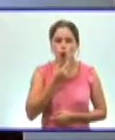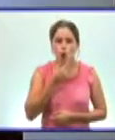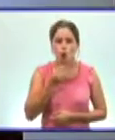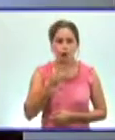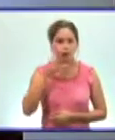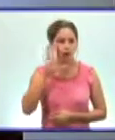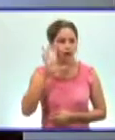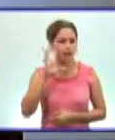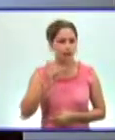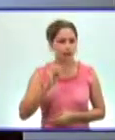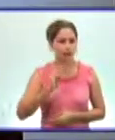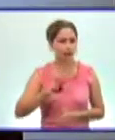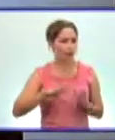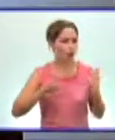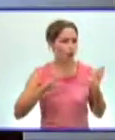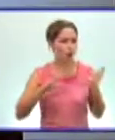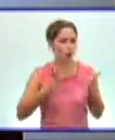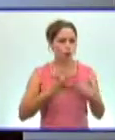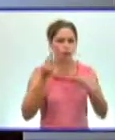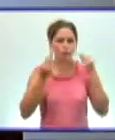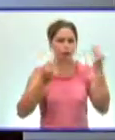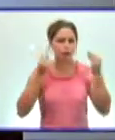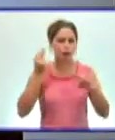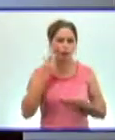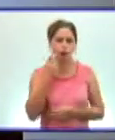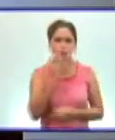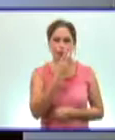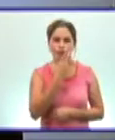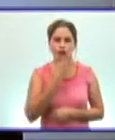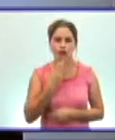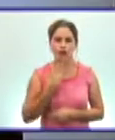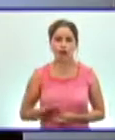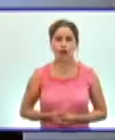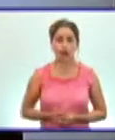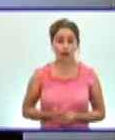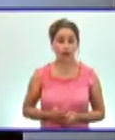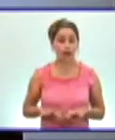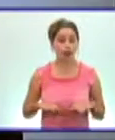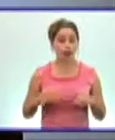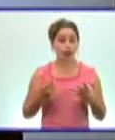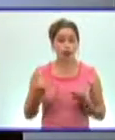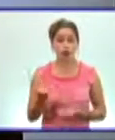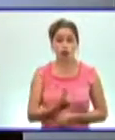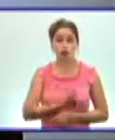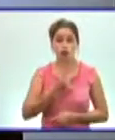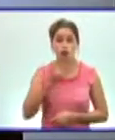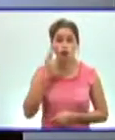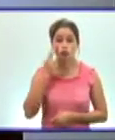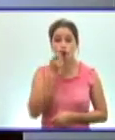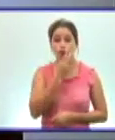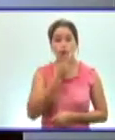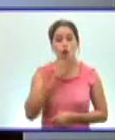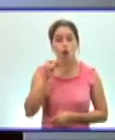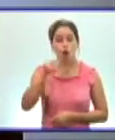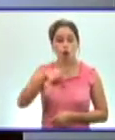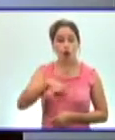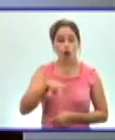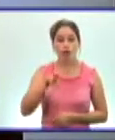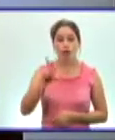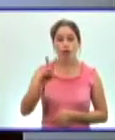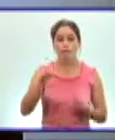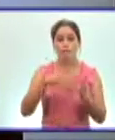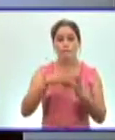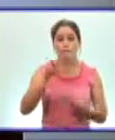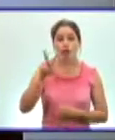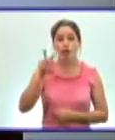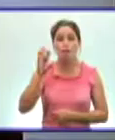entienden y asumen a Martí. ¿De qué manera nosotros somos martianos hoy en el 2020? Esa es la pregunta que pudiera quedar